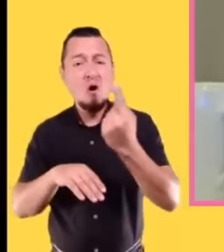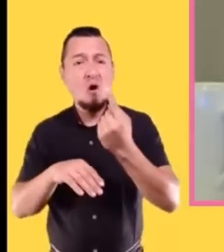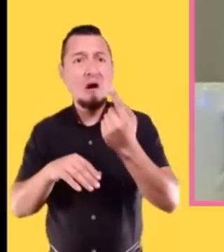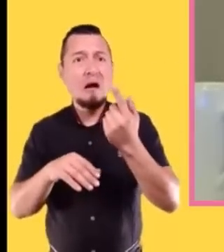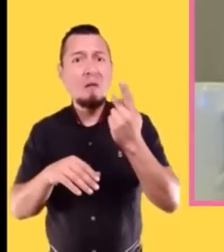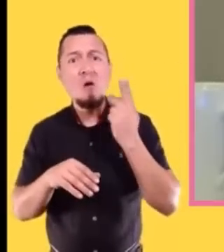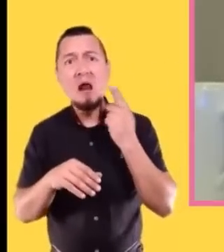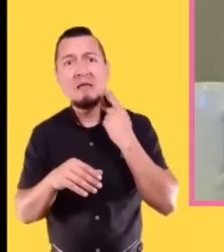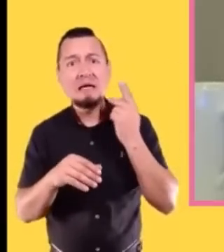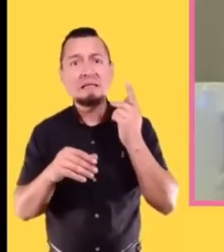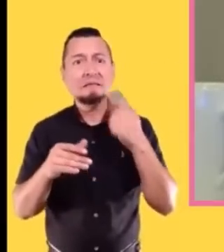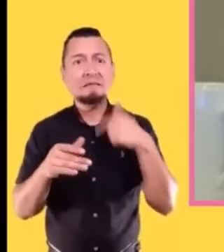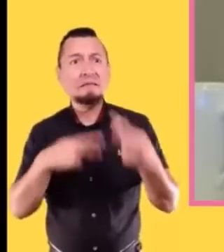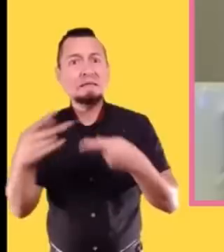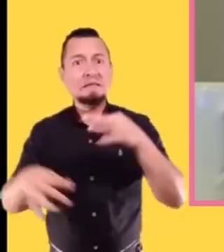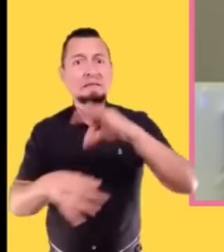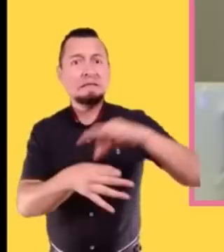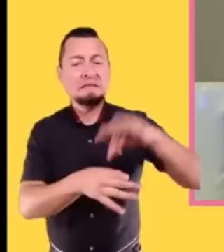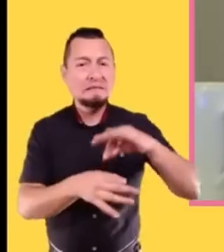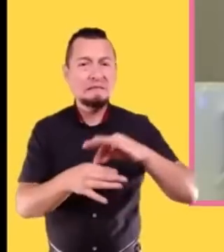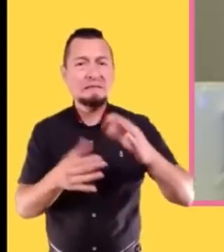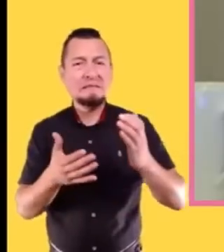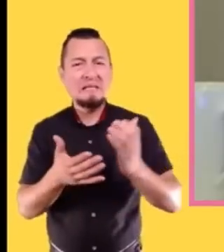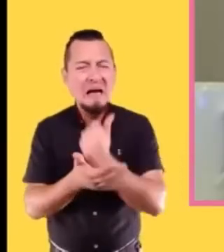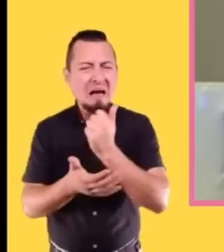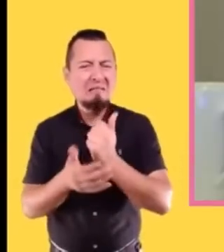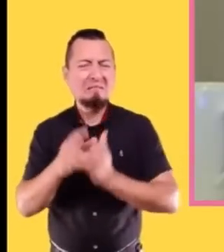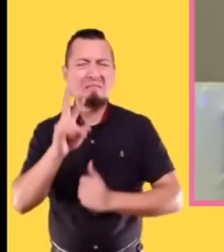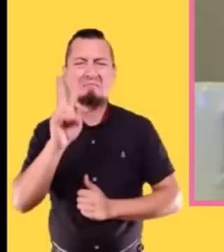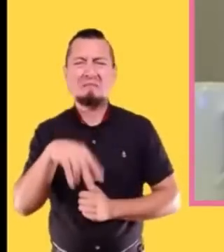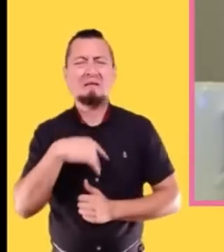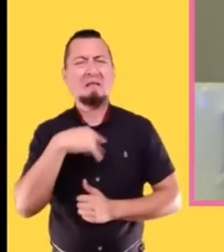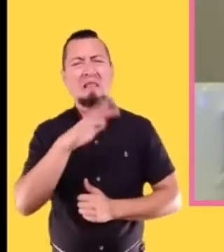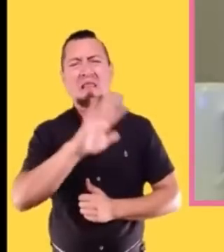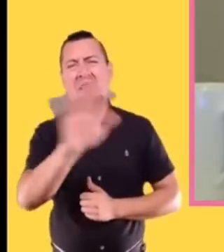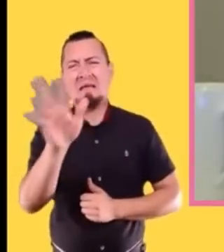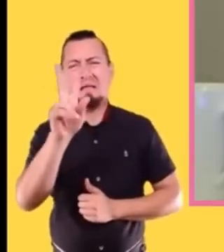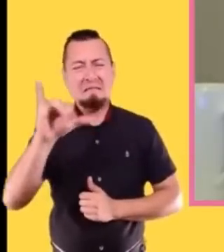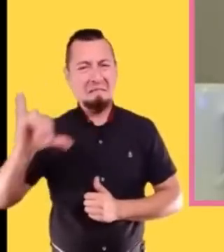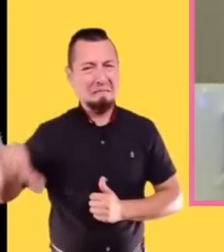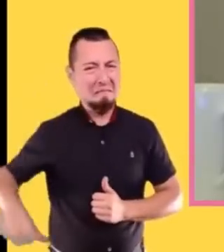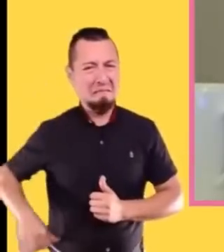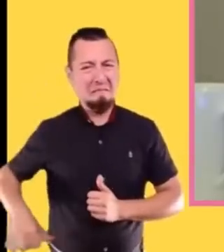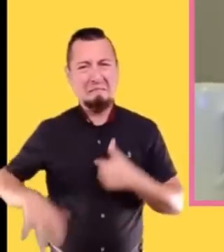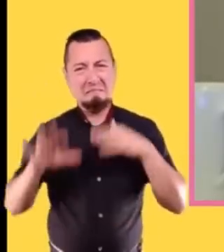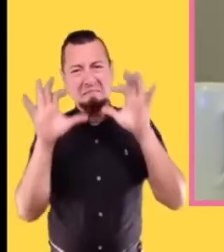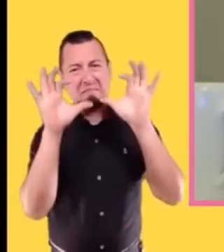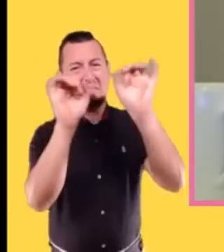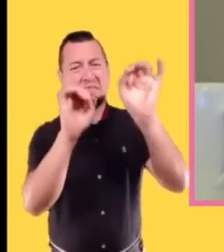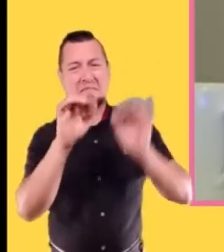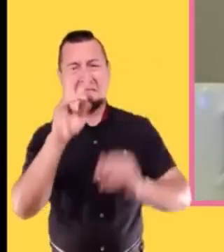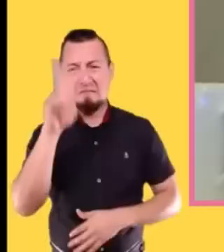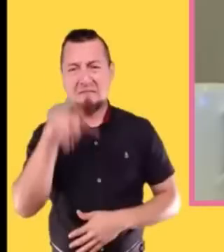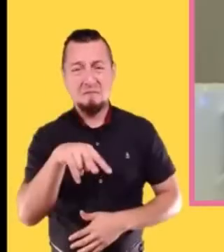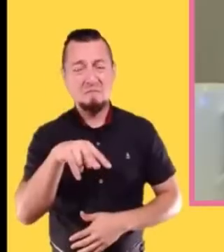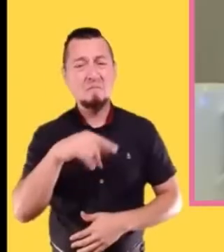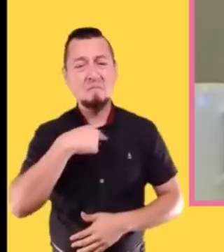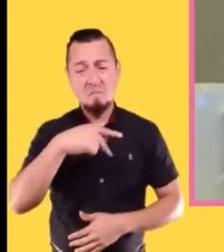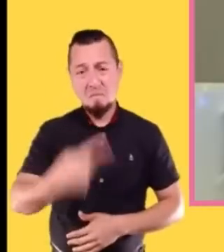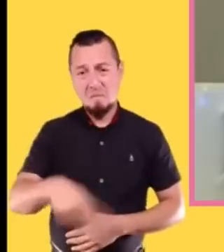dónde estamos y cuál es la realidad sobre la agenda educativa en nuestro Estado. En principio y con toda